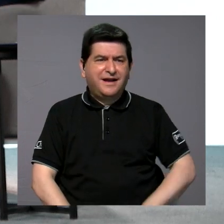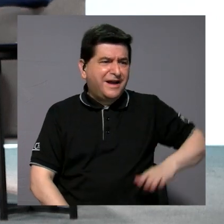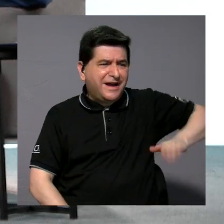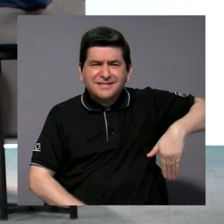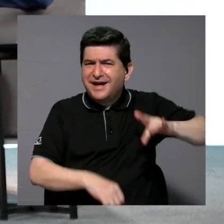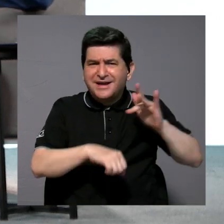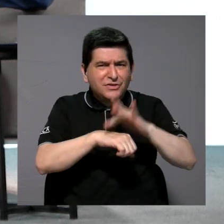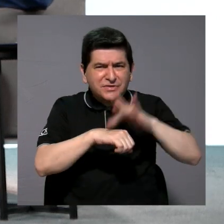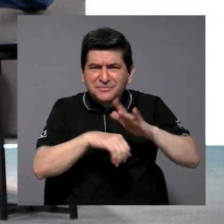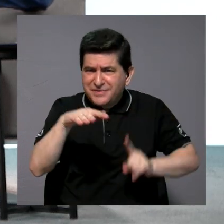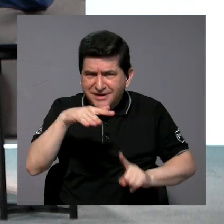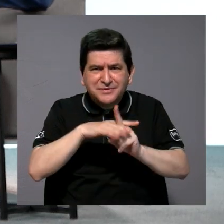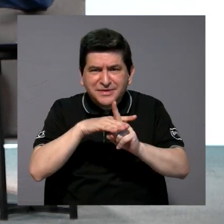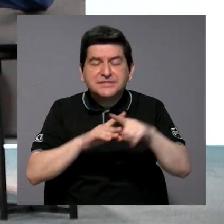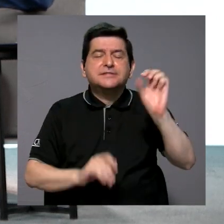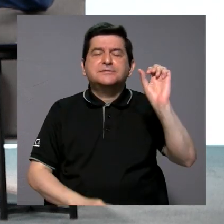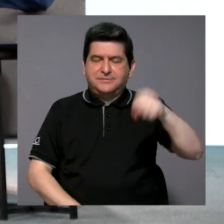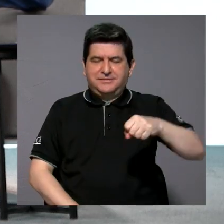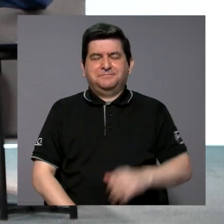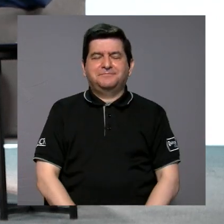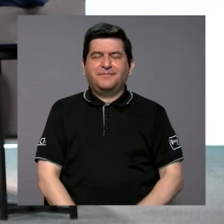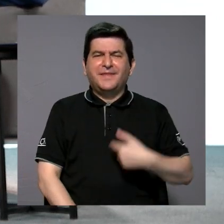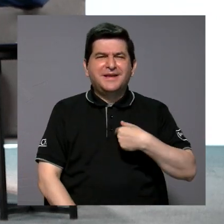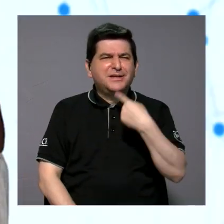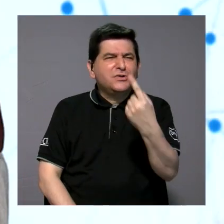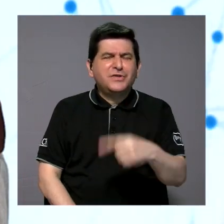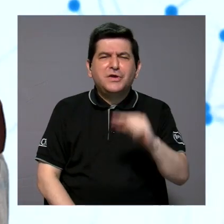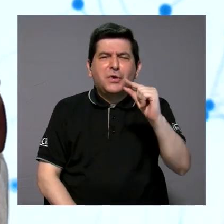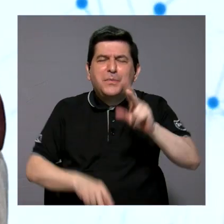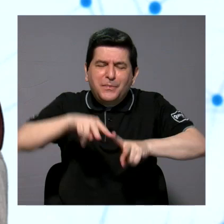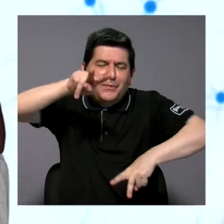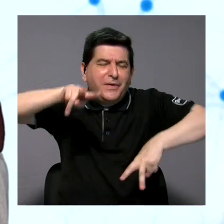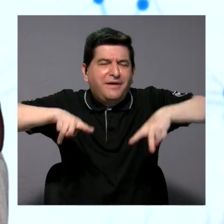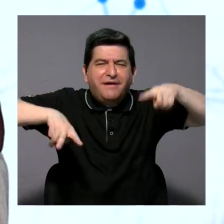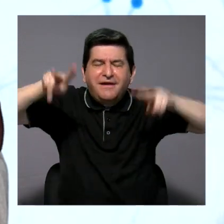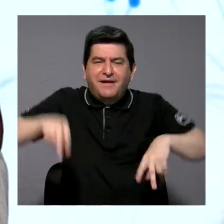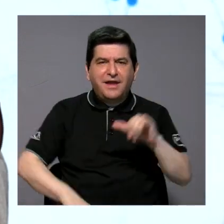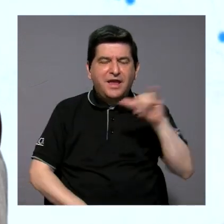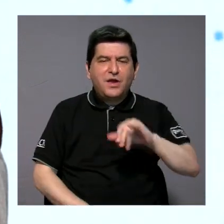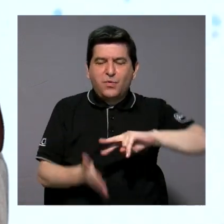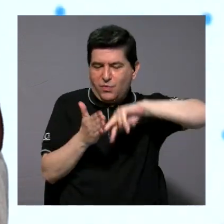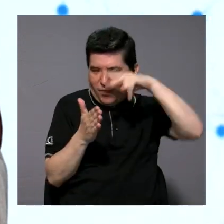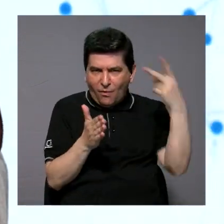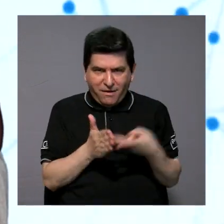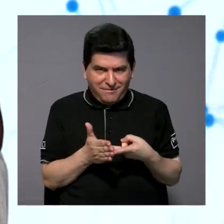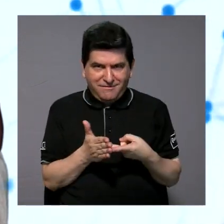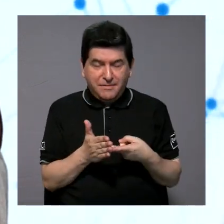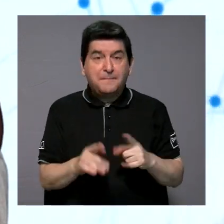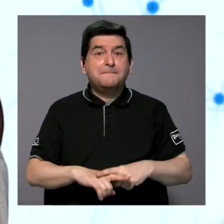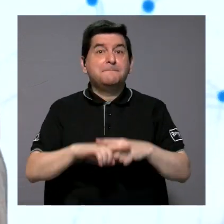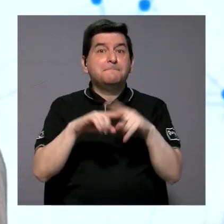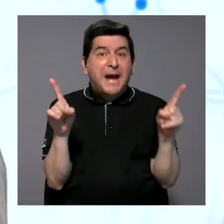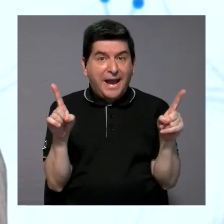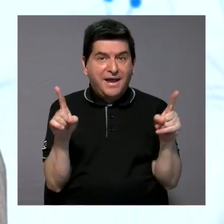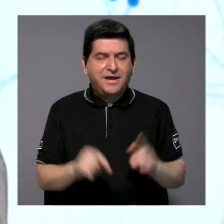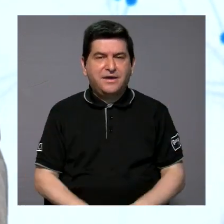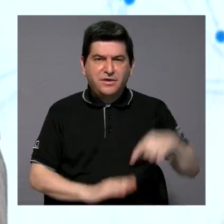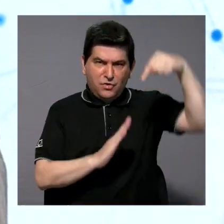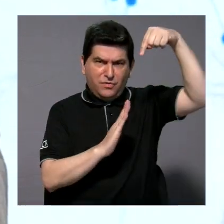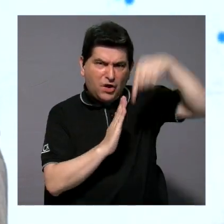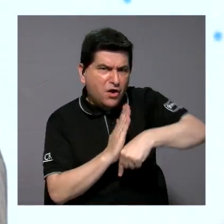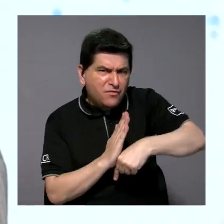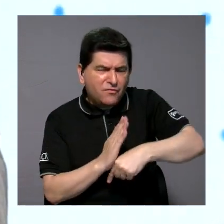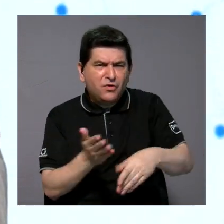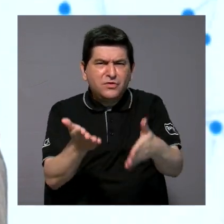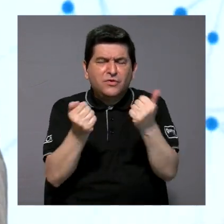temprano. Tarde o temprano. Entonces, yo diría que son pequeñas variaciones de los mismos conceptos, ¿verdad? Pero en el